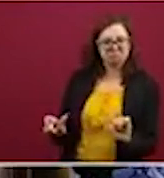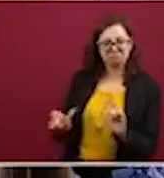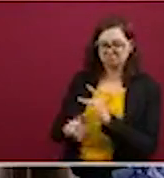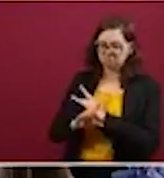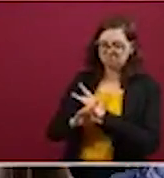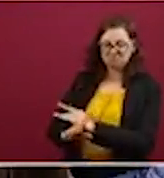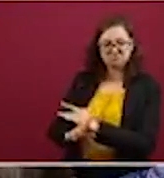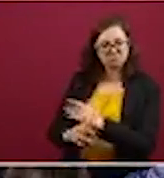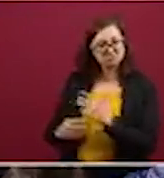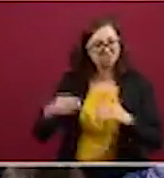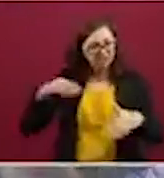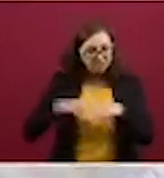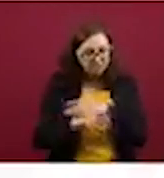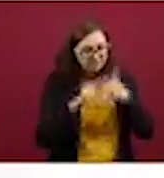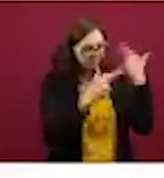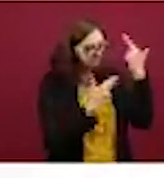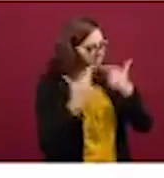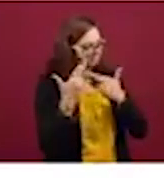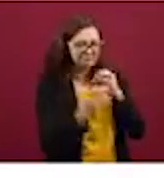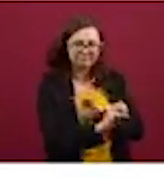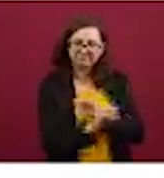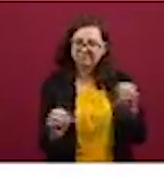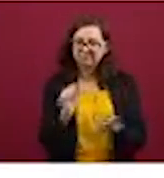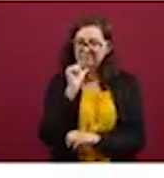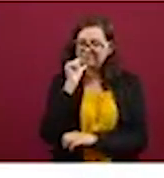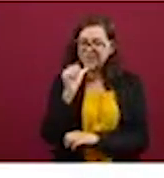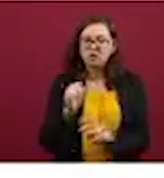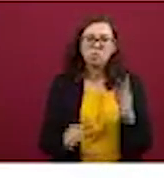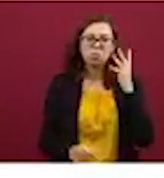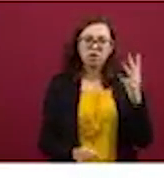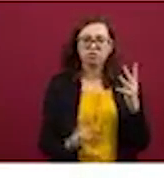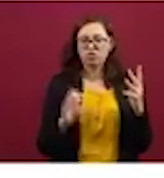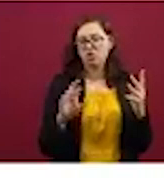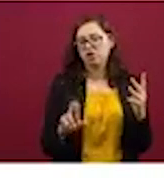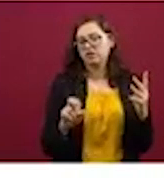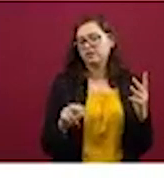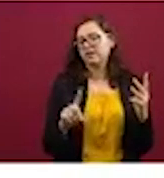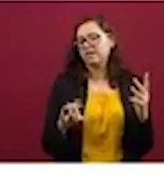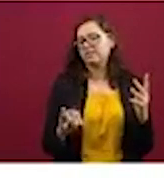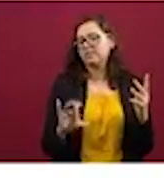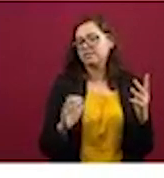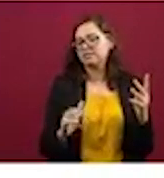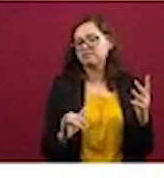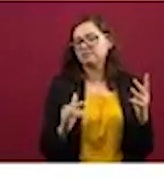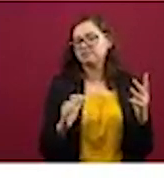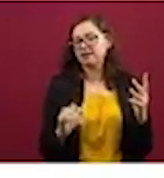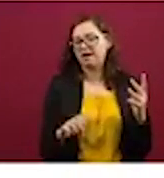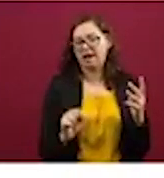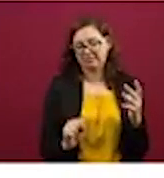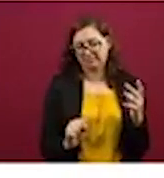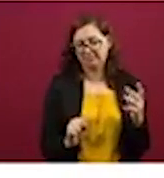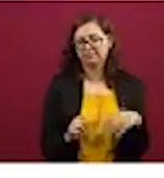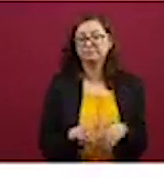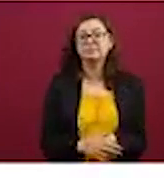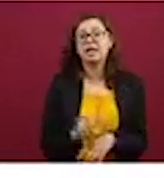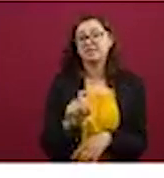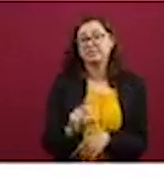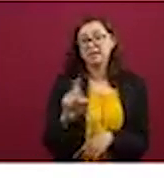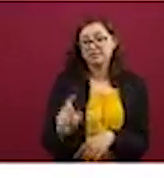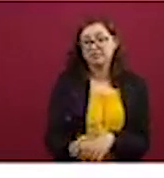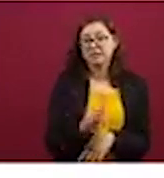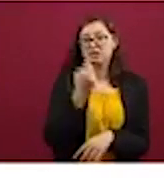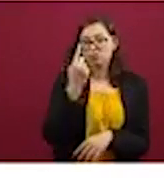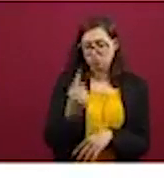de ellas 4 fueron de rendich y cas 31 estaciones de servicio encontramos